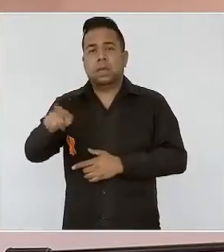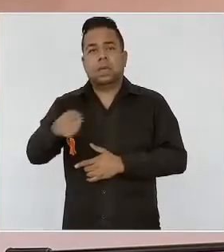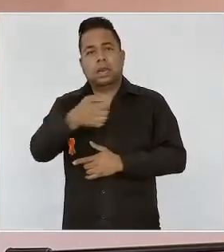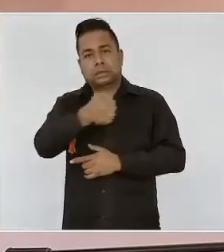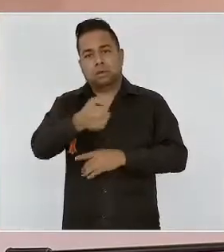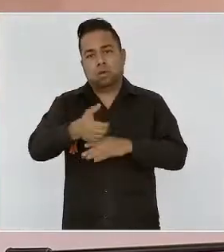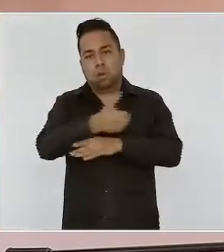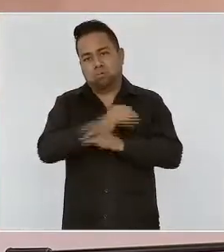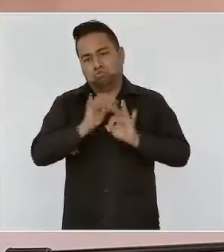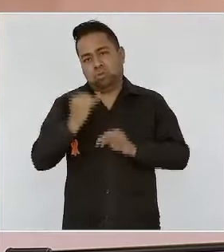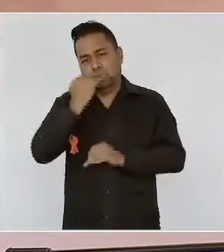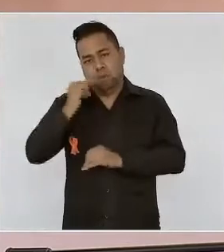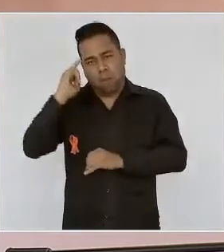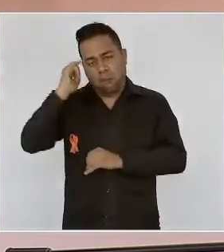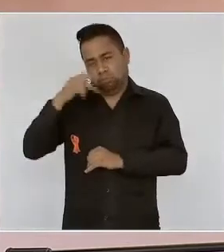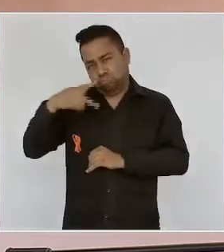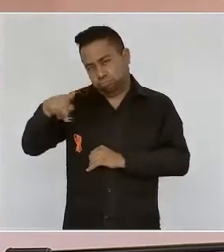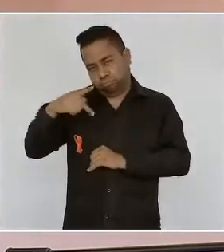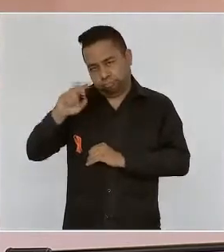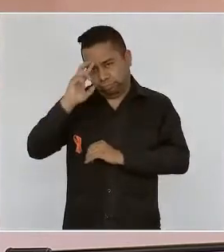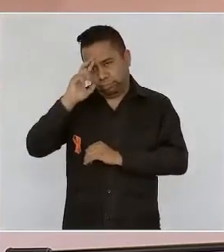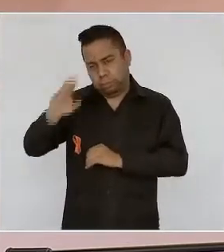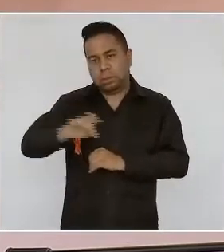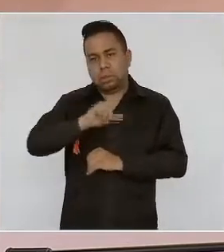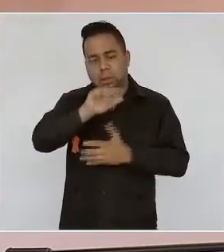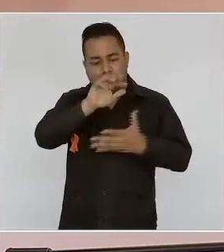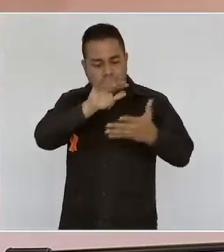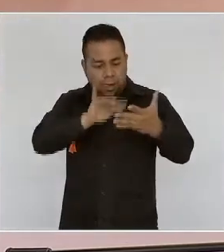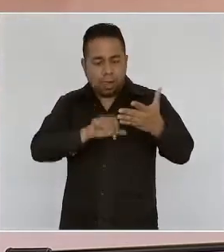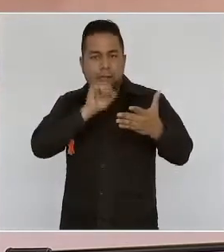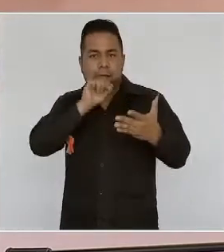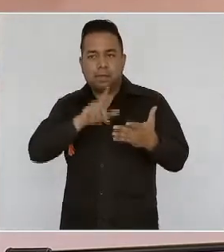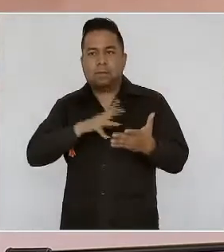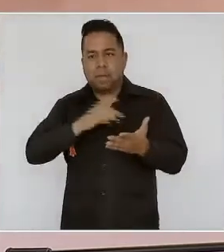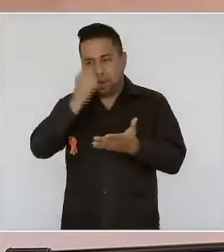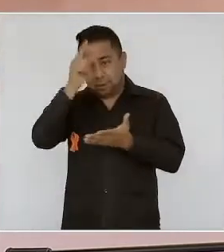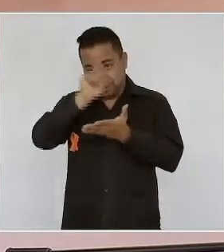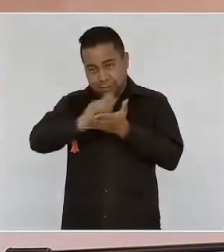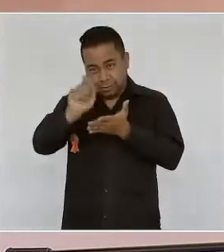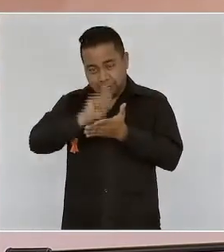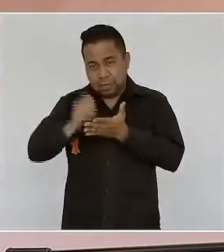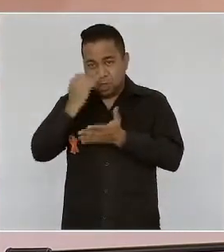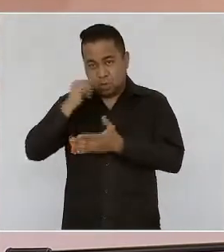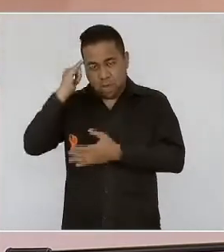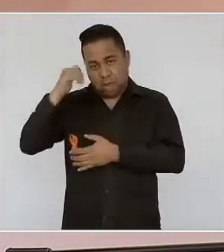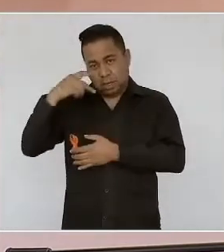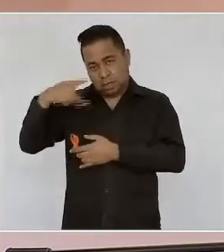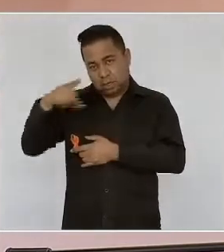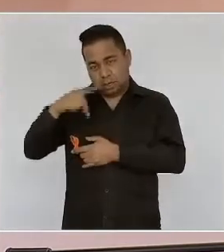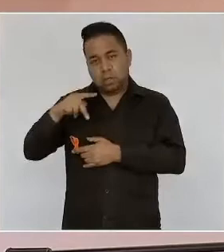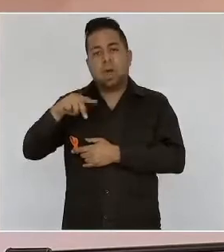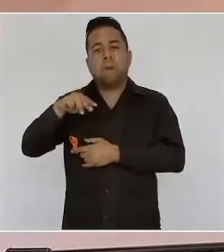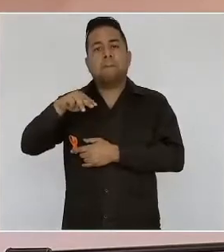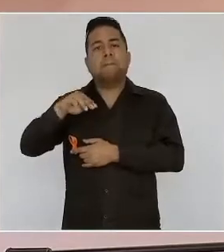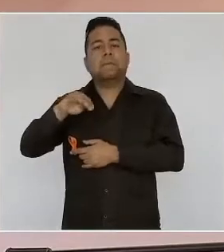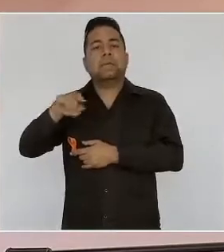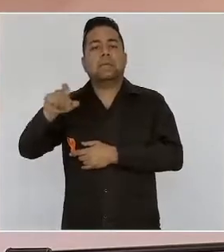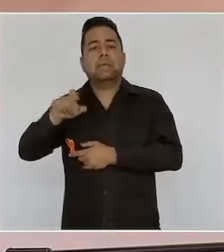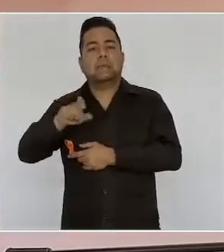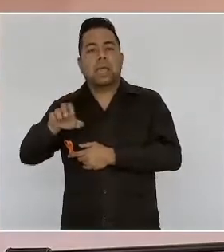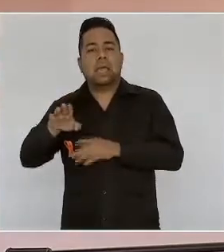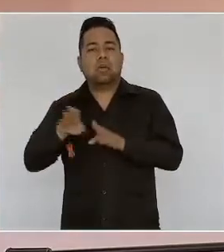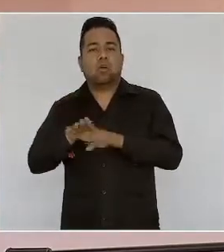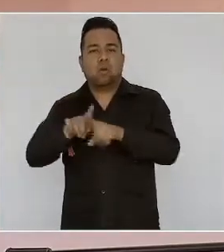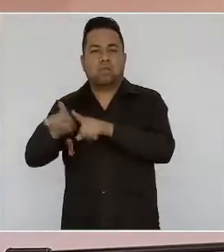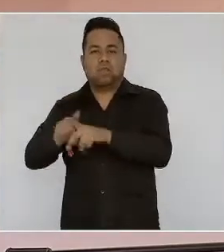saludo antes en mije y después nos va a leer este texto que también está escrito en este idioma. En la variante media se